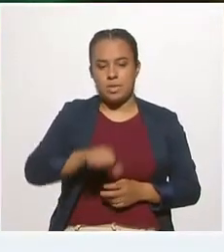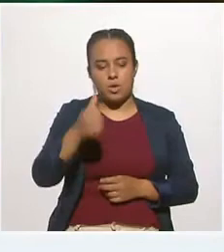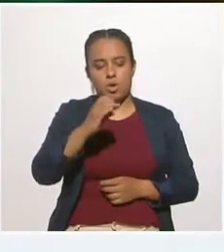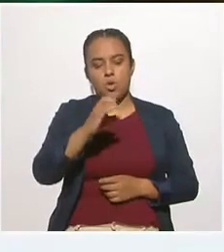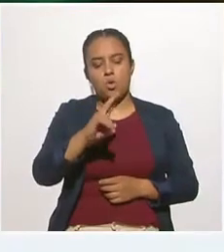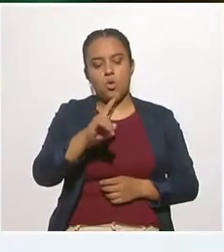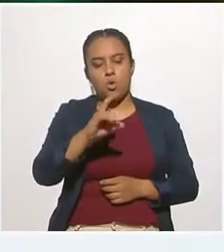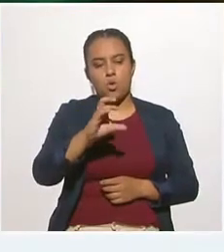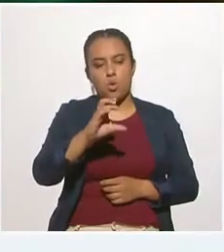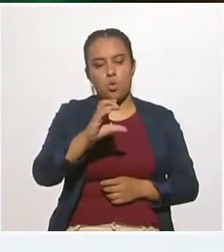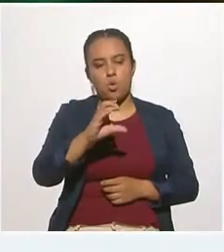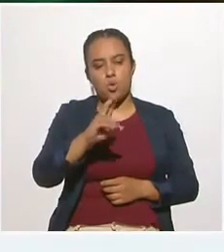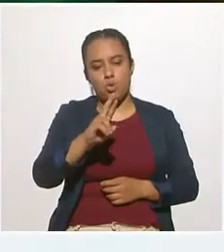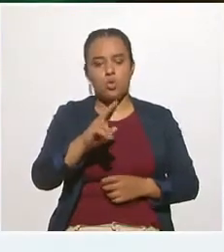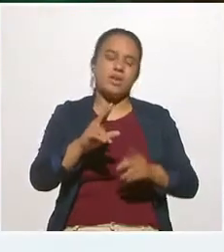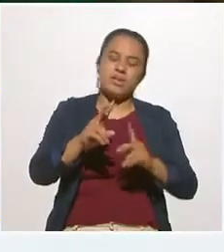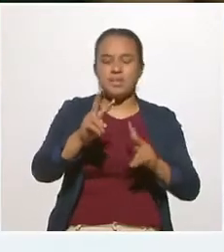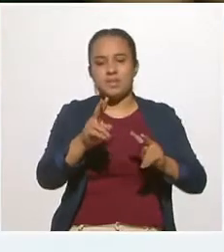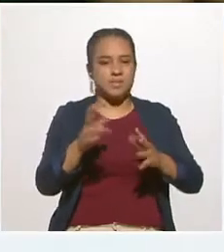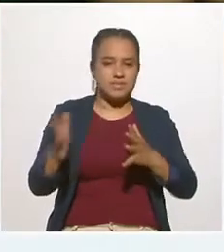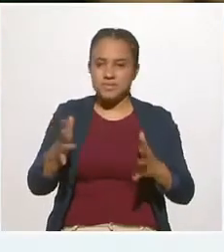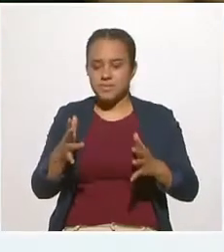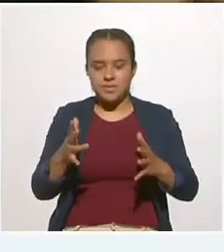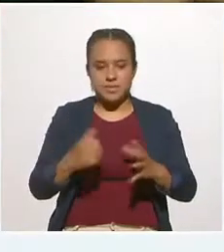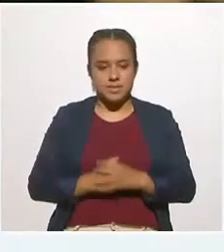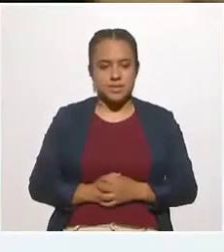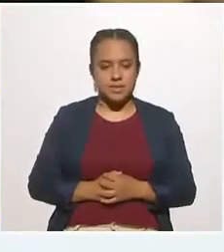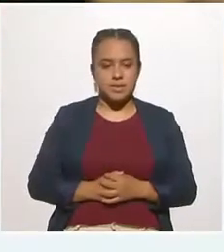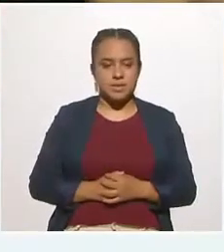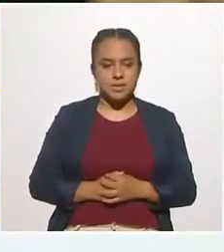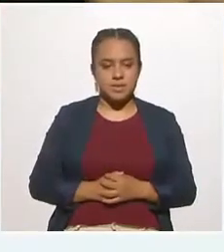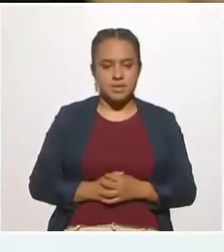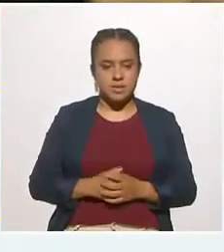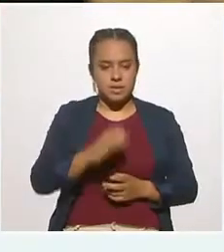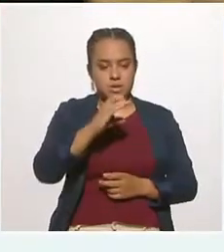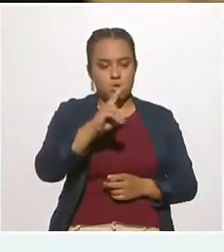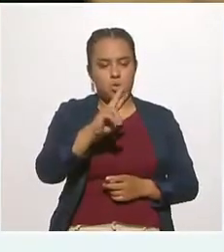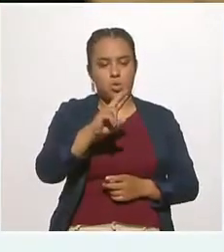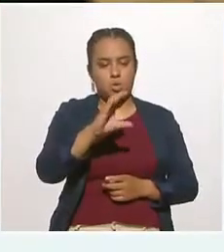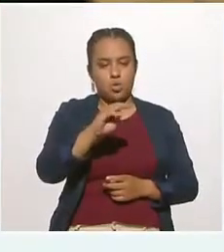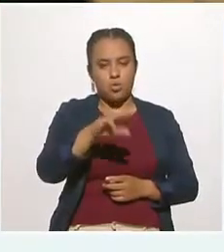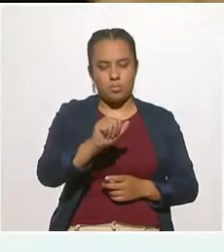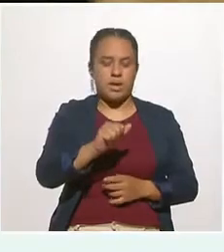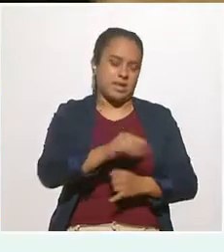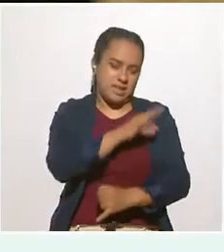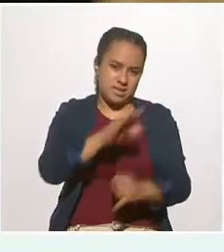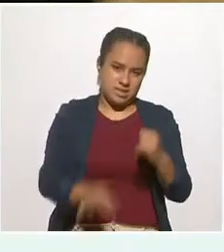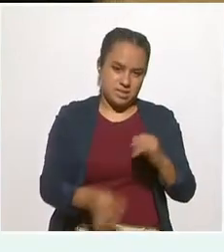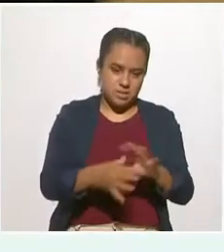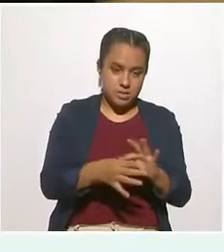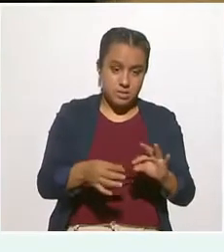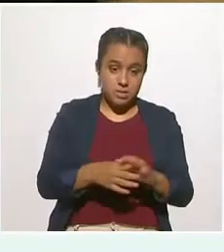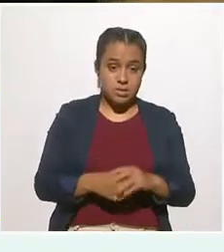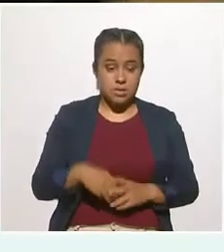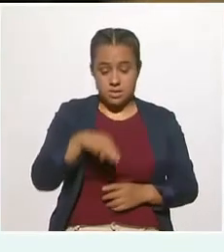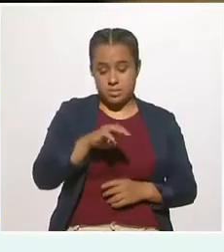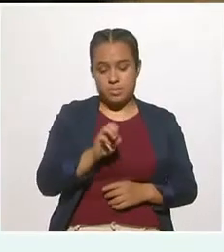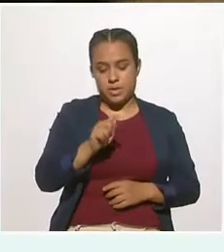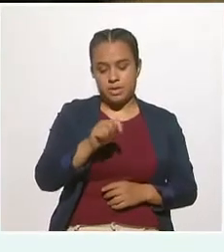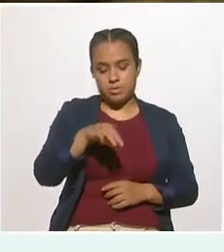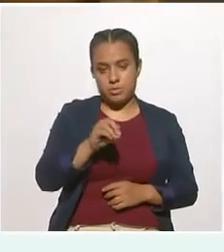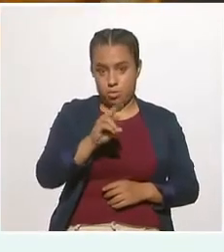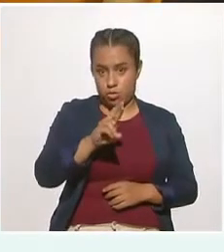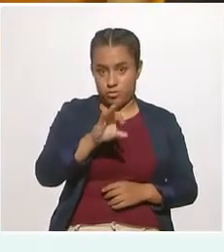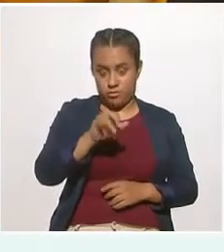son las dos pendientes. Voy a dejar la de cúrcuma al final, Muy es muy buena también. La metformina es un medicamento, nosotros